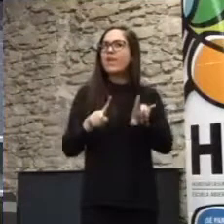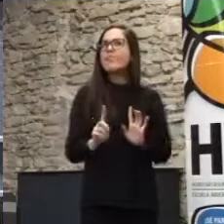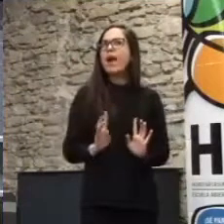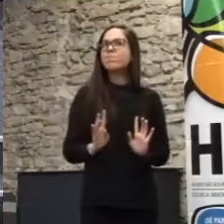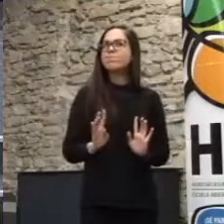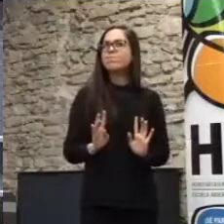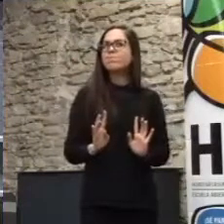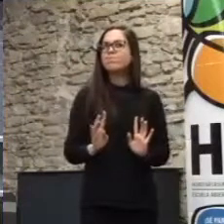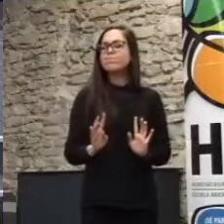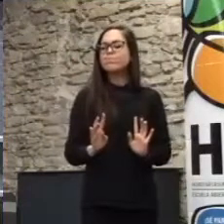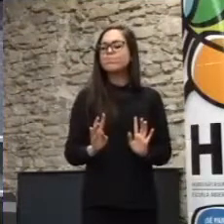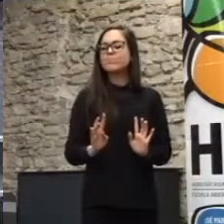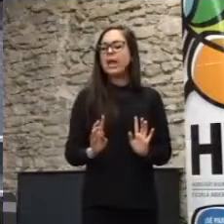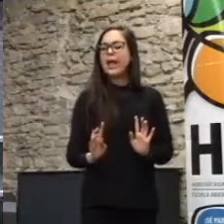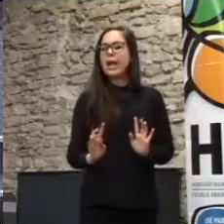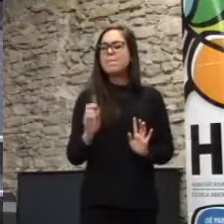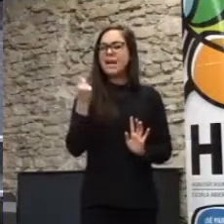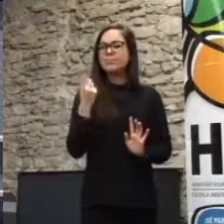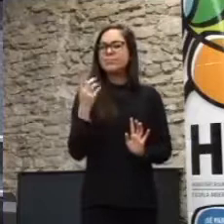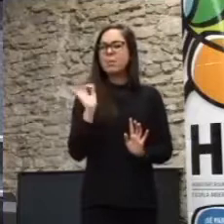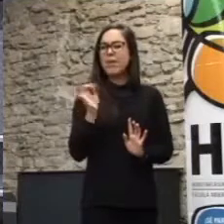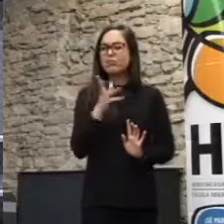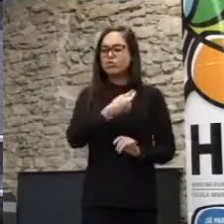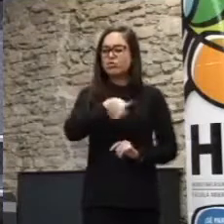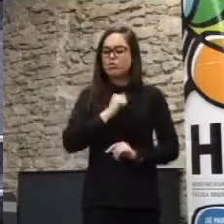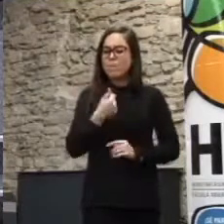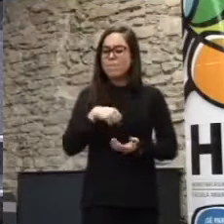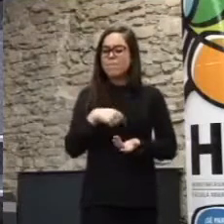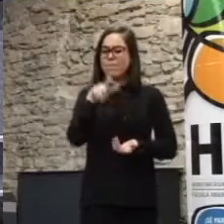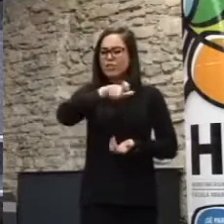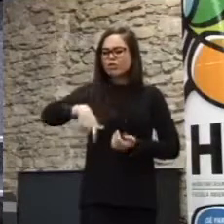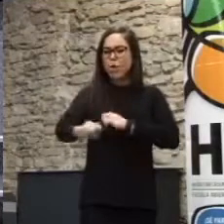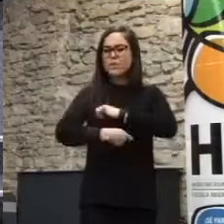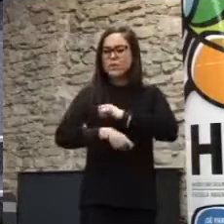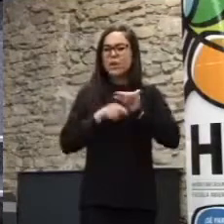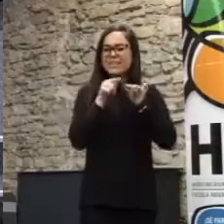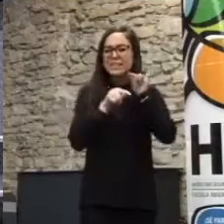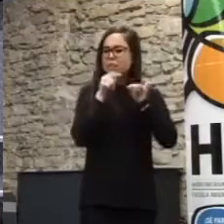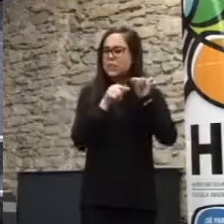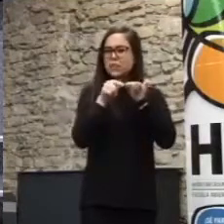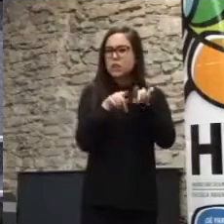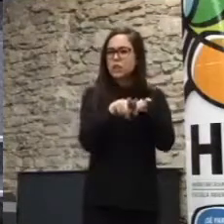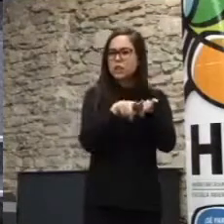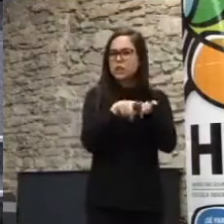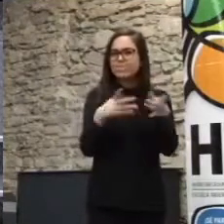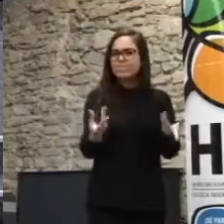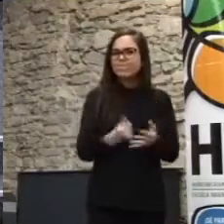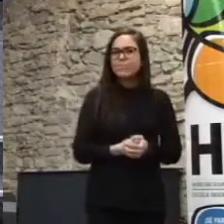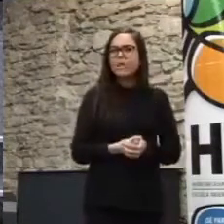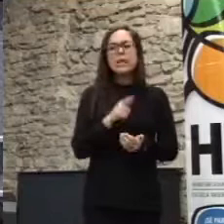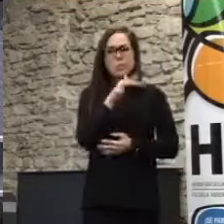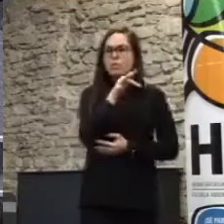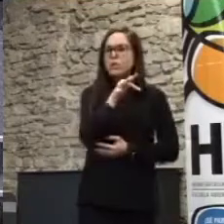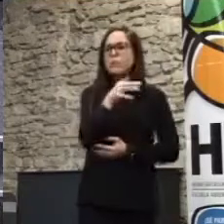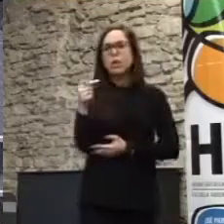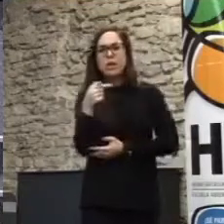es en que somos muy críticos, tú lo decías, somos muy, muy criticones. No sé si tiene su parte buena y